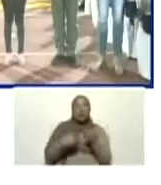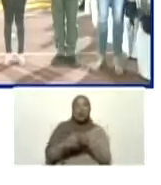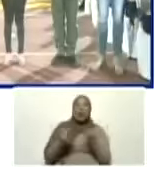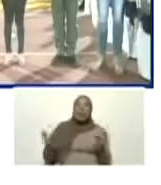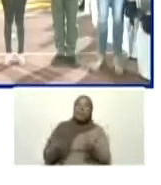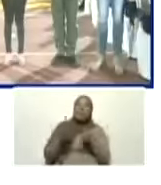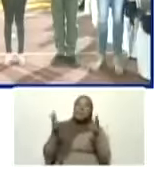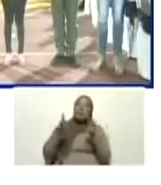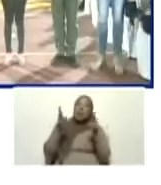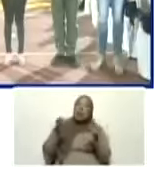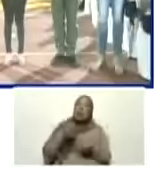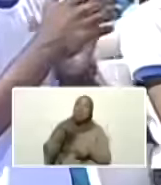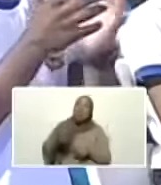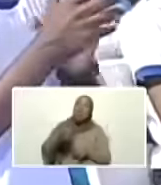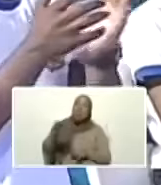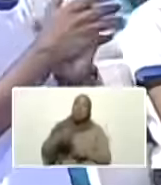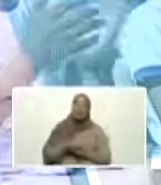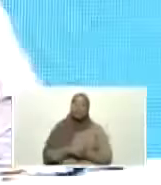victoria siempre.